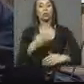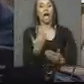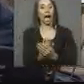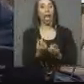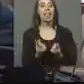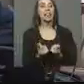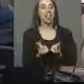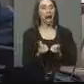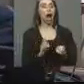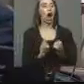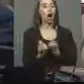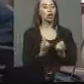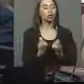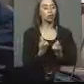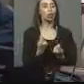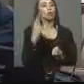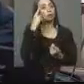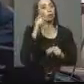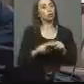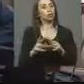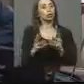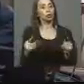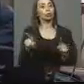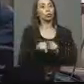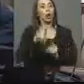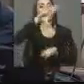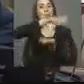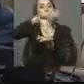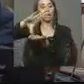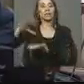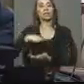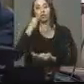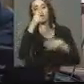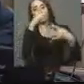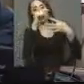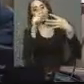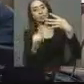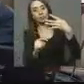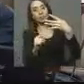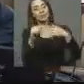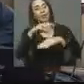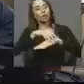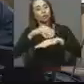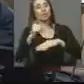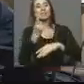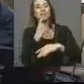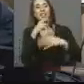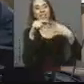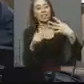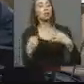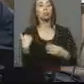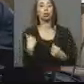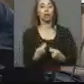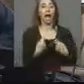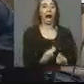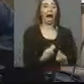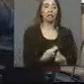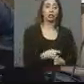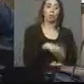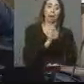negocio, que busquemos soluciones como los países que he mencionado. Aunque gastemos más, pero